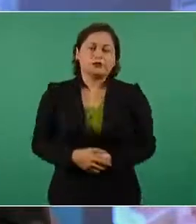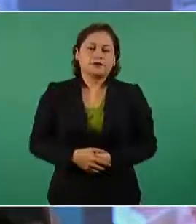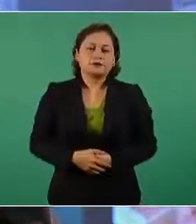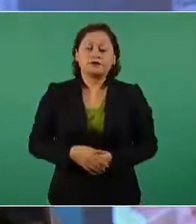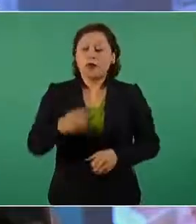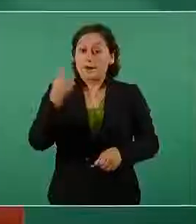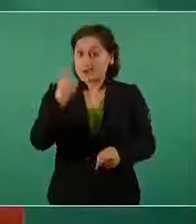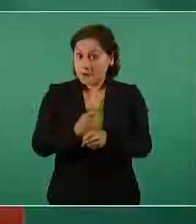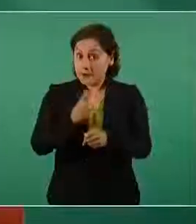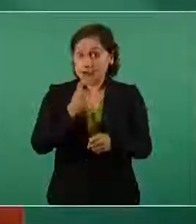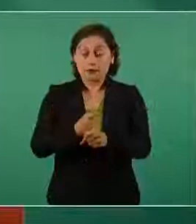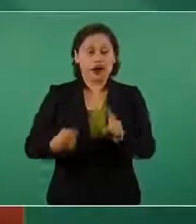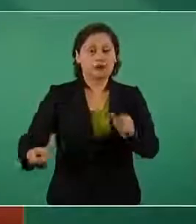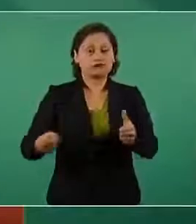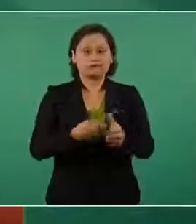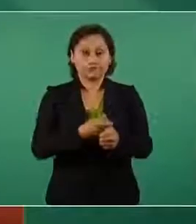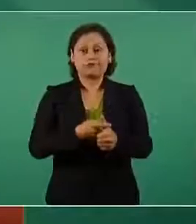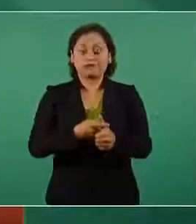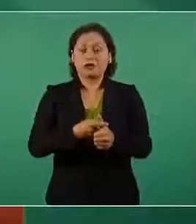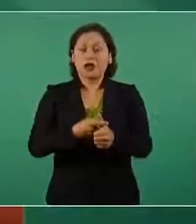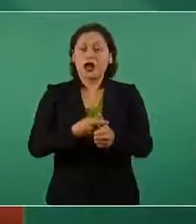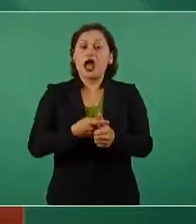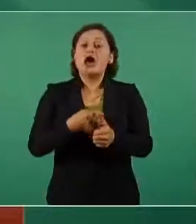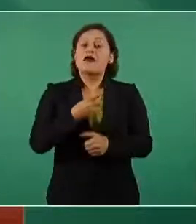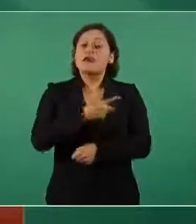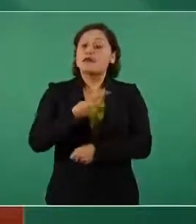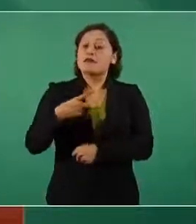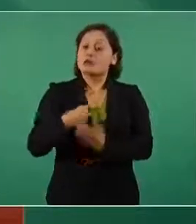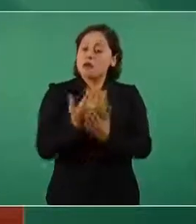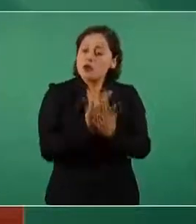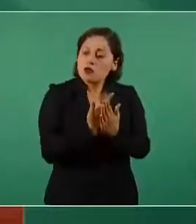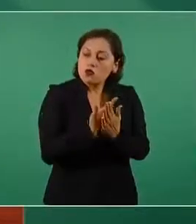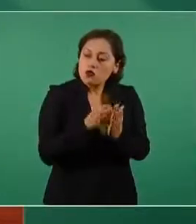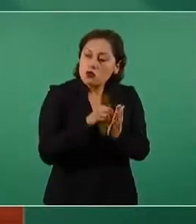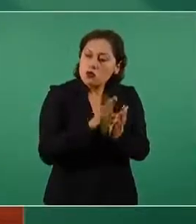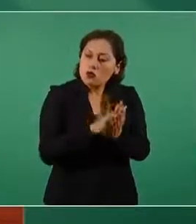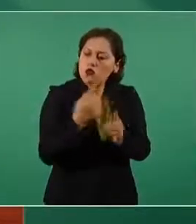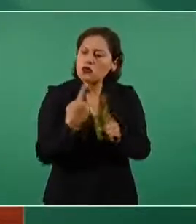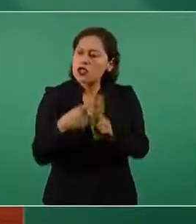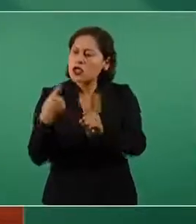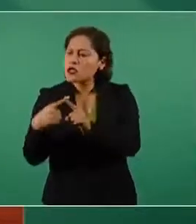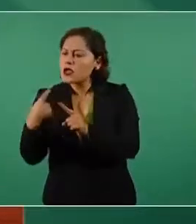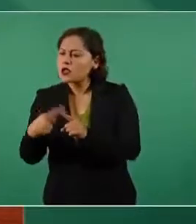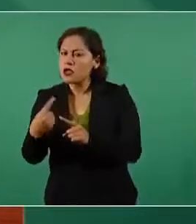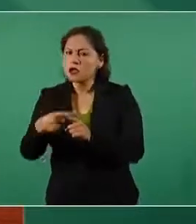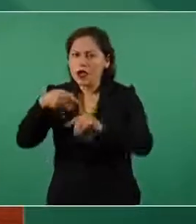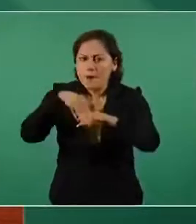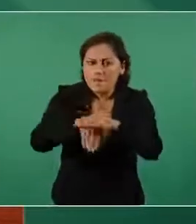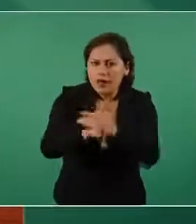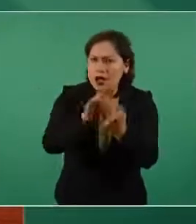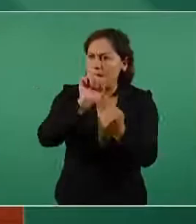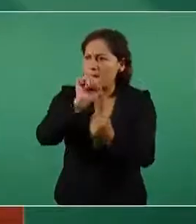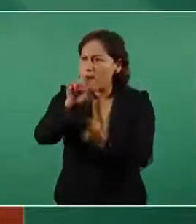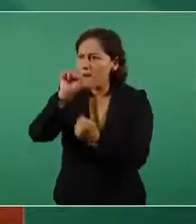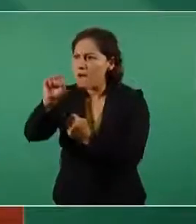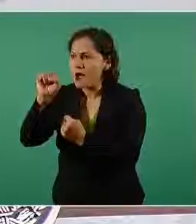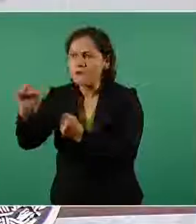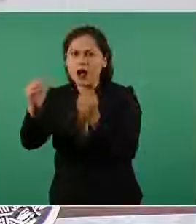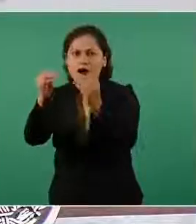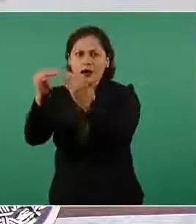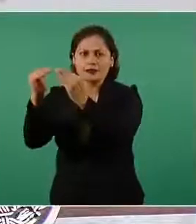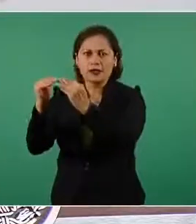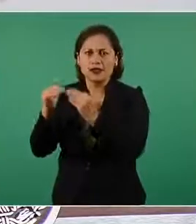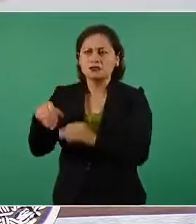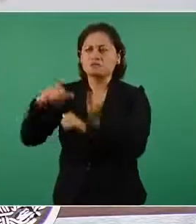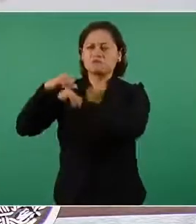el levantamiento de un censo de vivienda que realiza Bienestar con todos nuestros compañeros